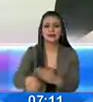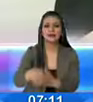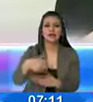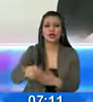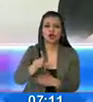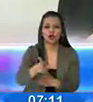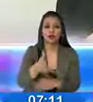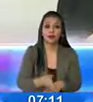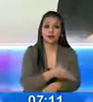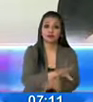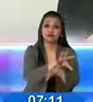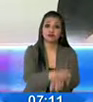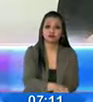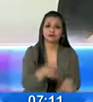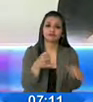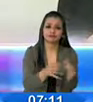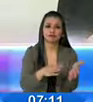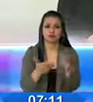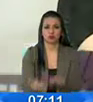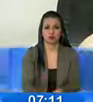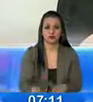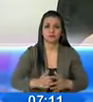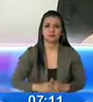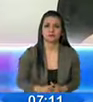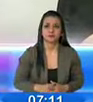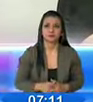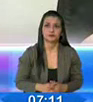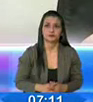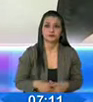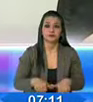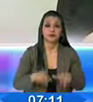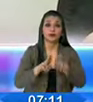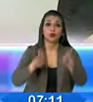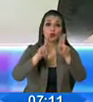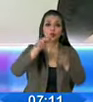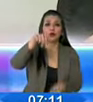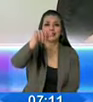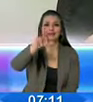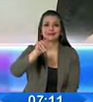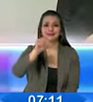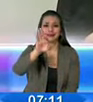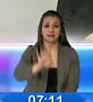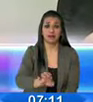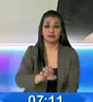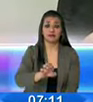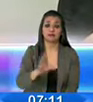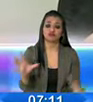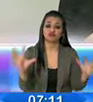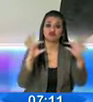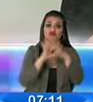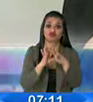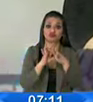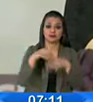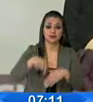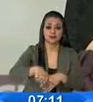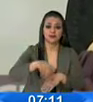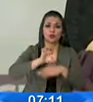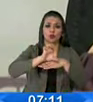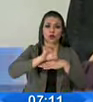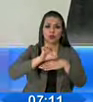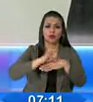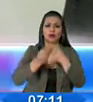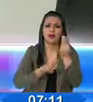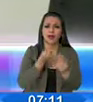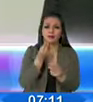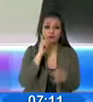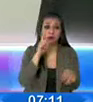Nuestro principal eje y objetivo y reto aquí con UNICEF y los aliados locales es justo intentar buscar, hacer con que